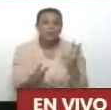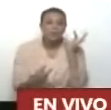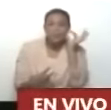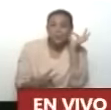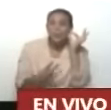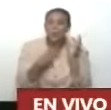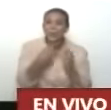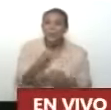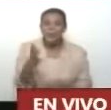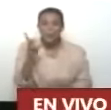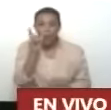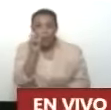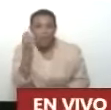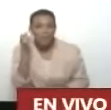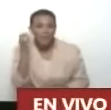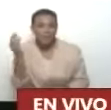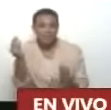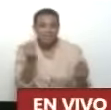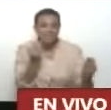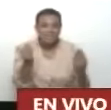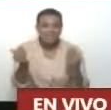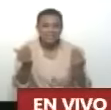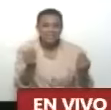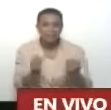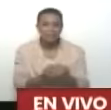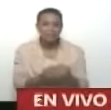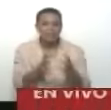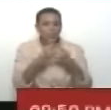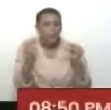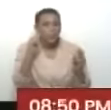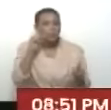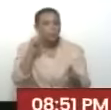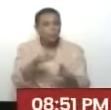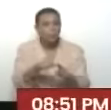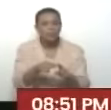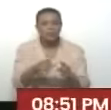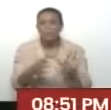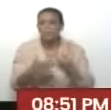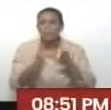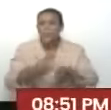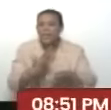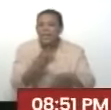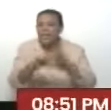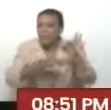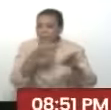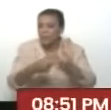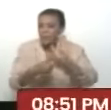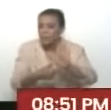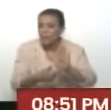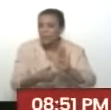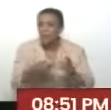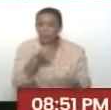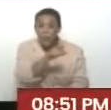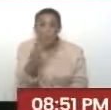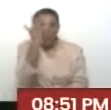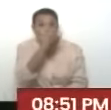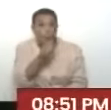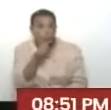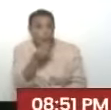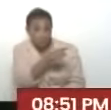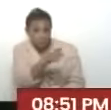una técnica de TikTok. Pero bueno, todo esto viene al caso siguiente. Génesis, a ti y a la